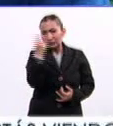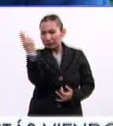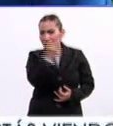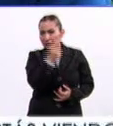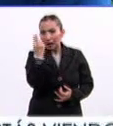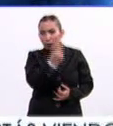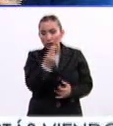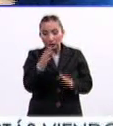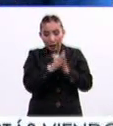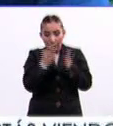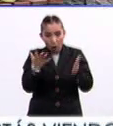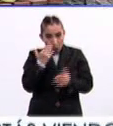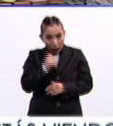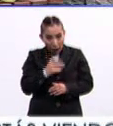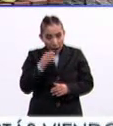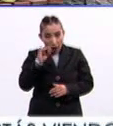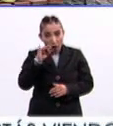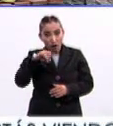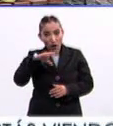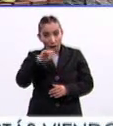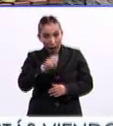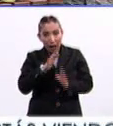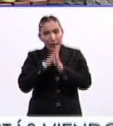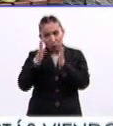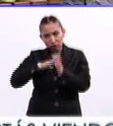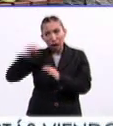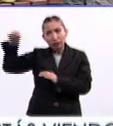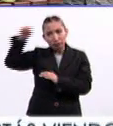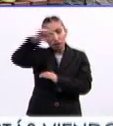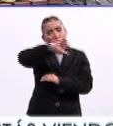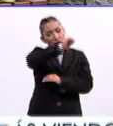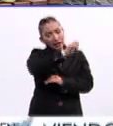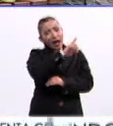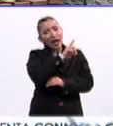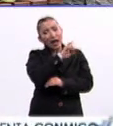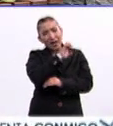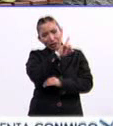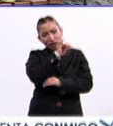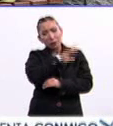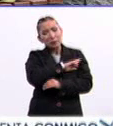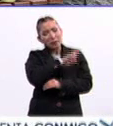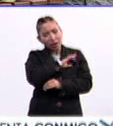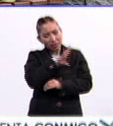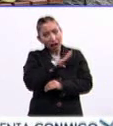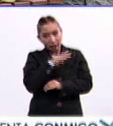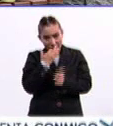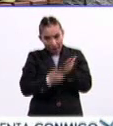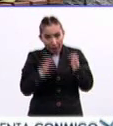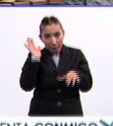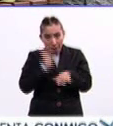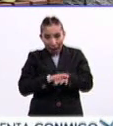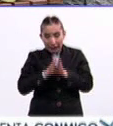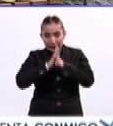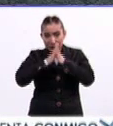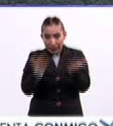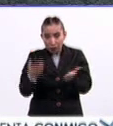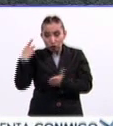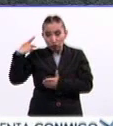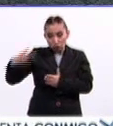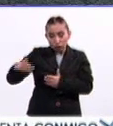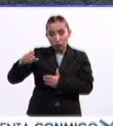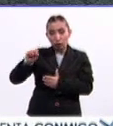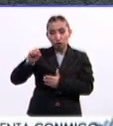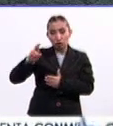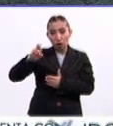editada, el Fondo de Cultura tiene libros, yo veo otras ediciones privadas también. ¿Hace falta o hacen falta ediciones más accesibles? Sí, lo